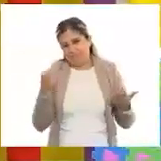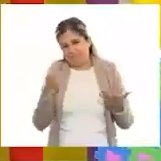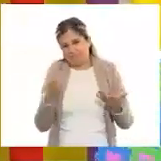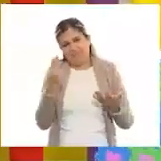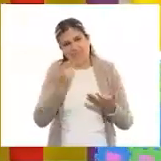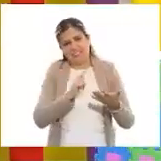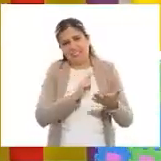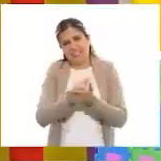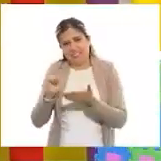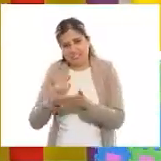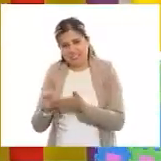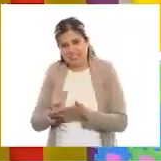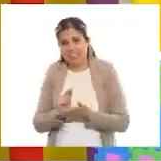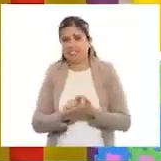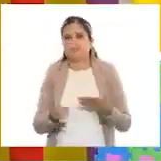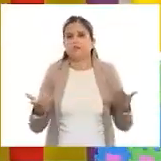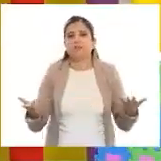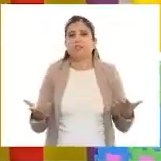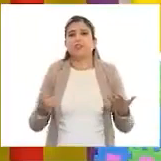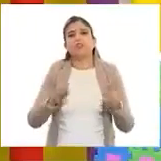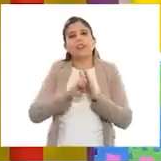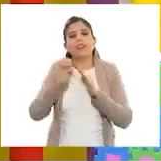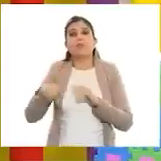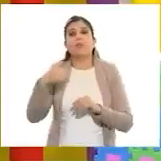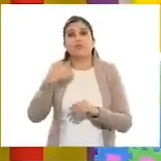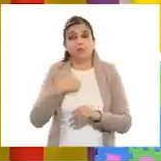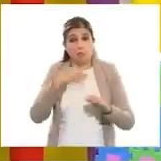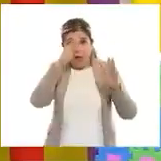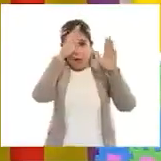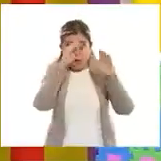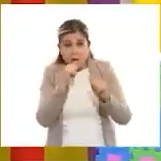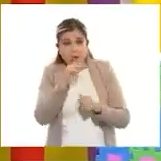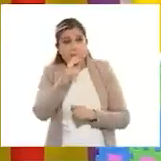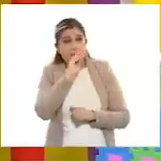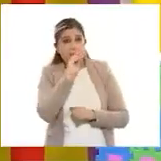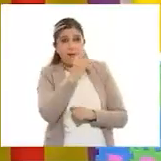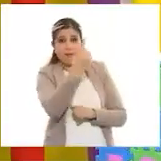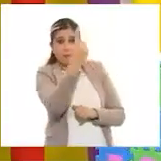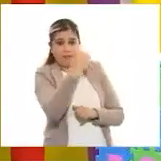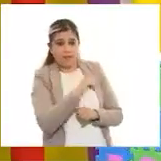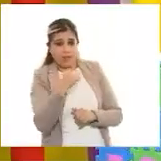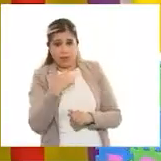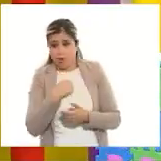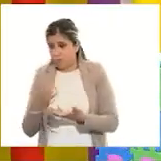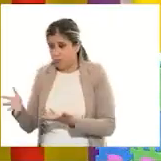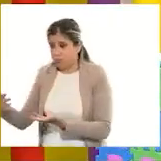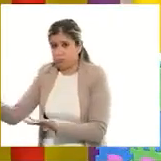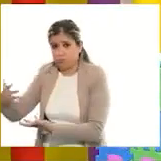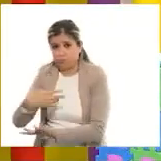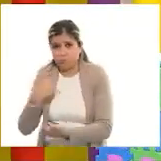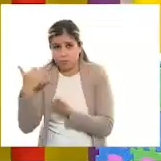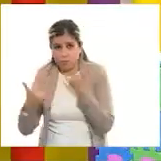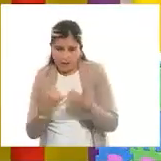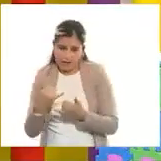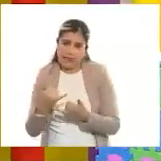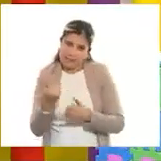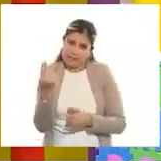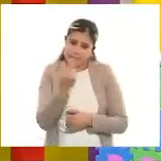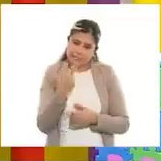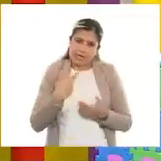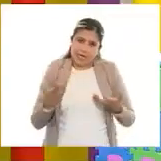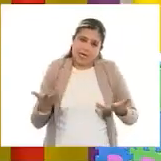No. Y por ejemplo, si yo quedé de acuerdo con mi mamá que a mí me tocaba recoger eso, pues lo justo es que lo